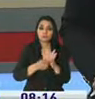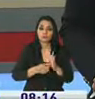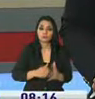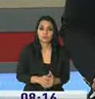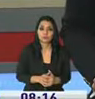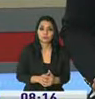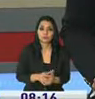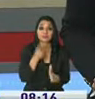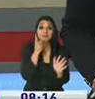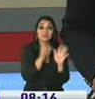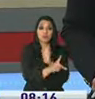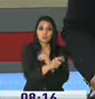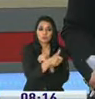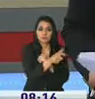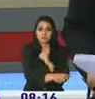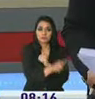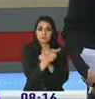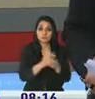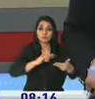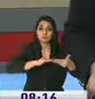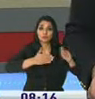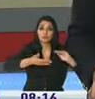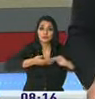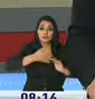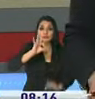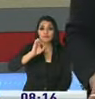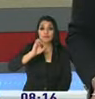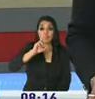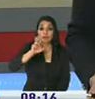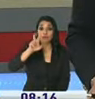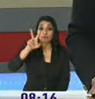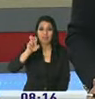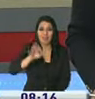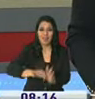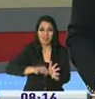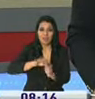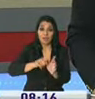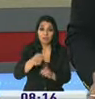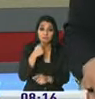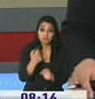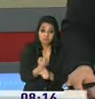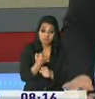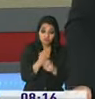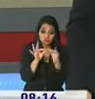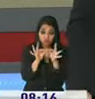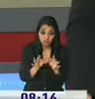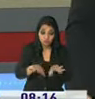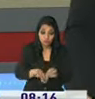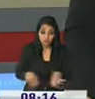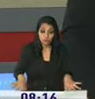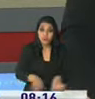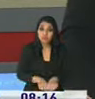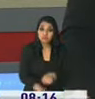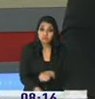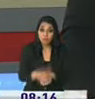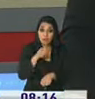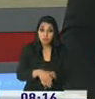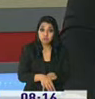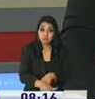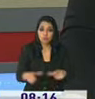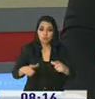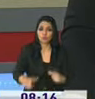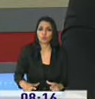vamos con denuncias ciudadanas. Los moradores de la ferroviaria dicen que luego de los trabajos de reparación de una tubería en la calle se formó un